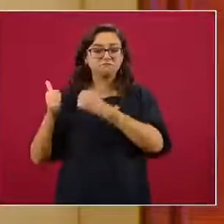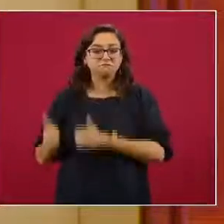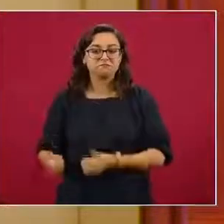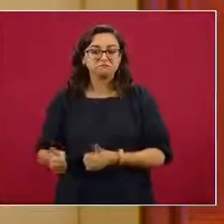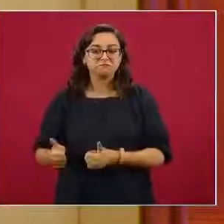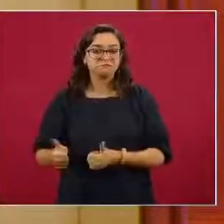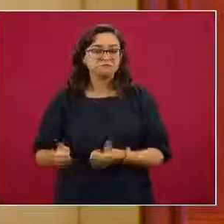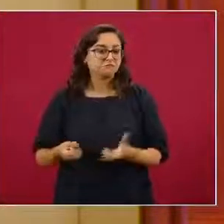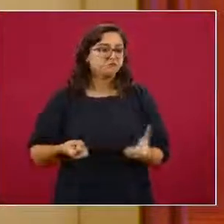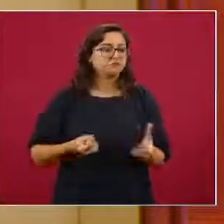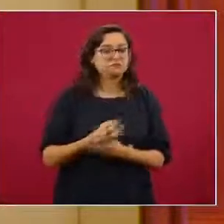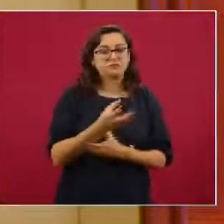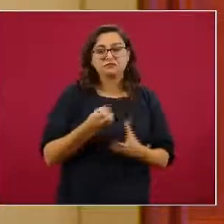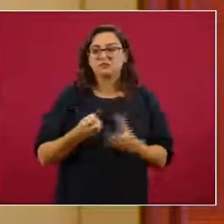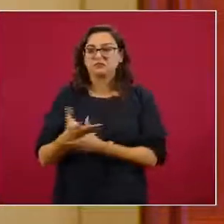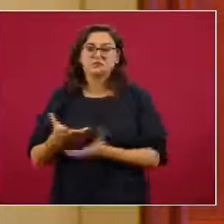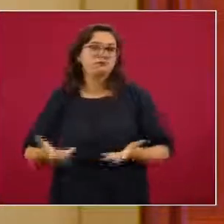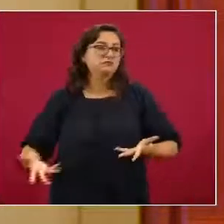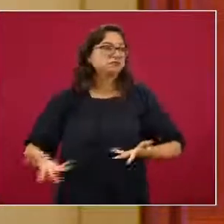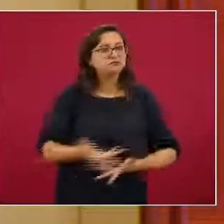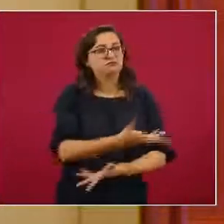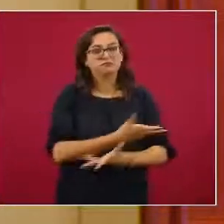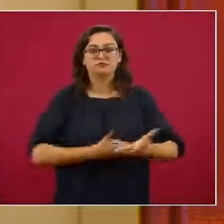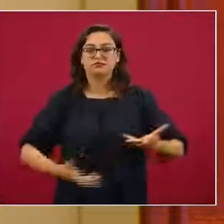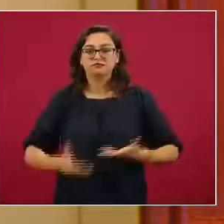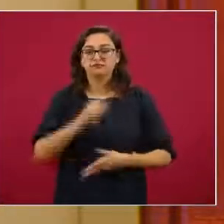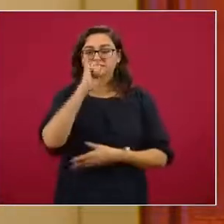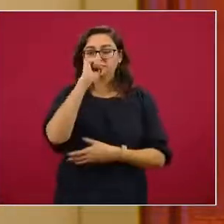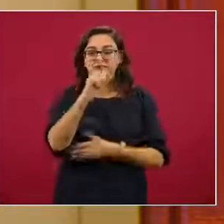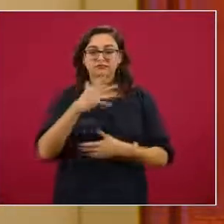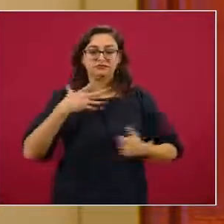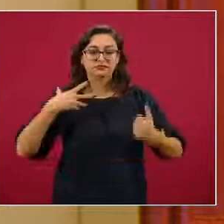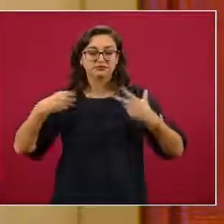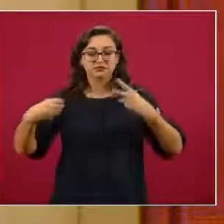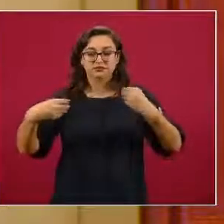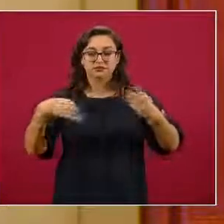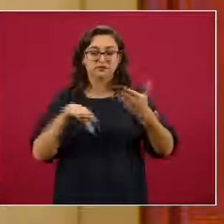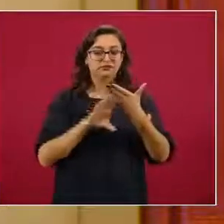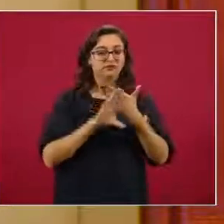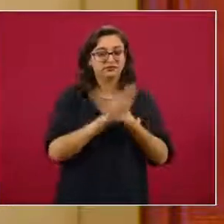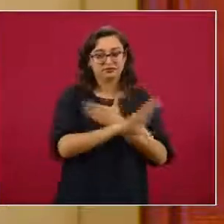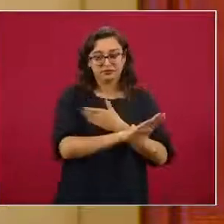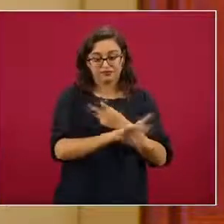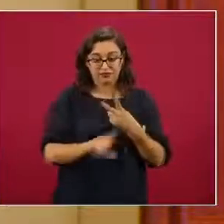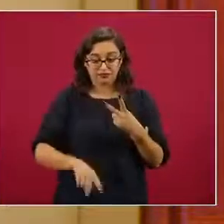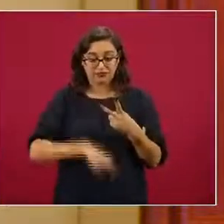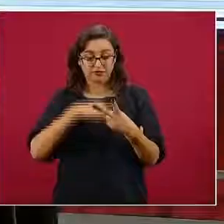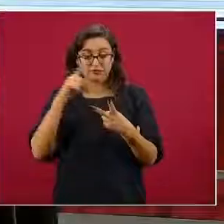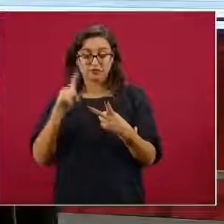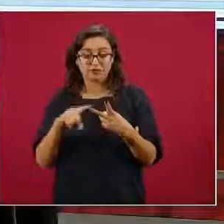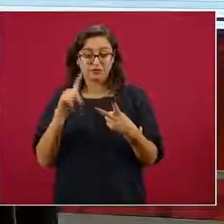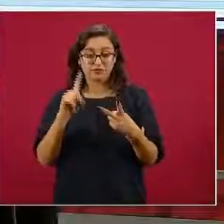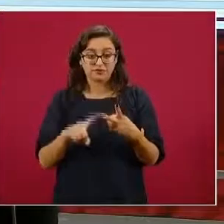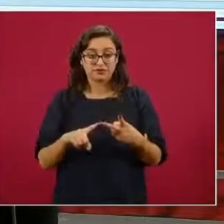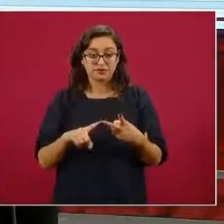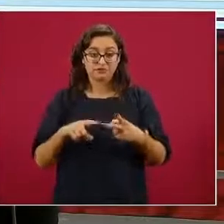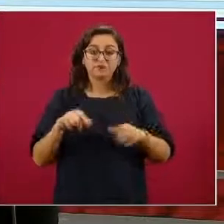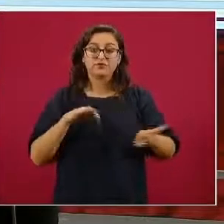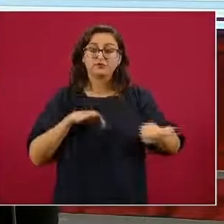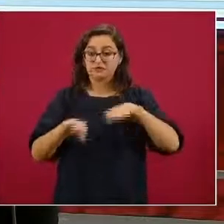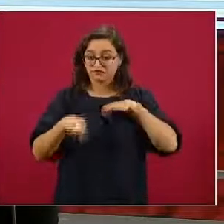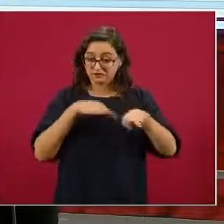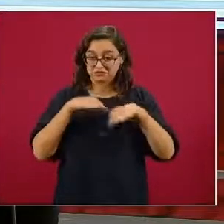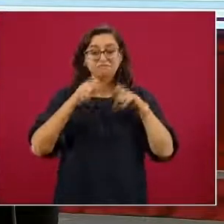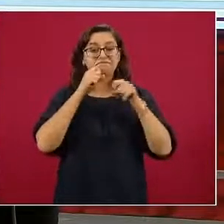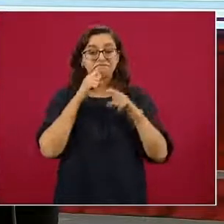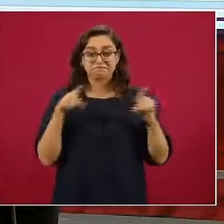relacionaran directamente unos con otros para evitar los contagios. Segundo, suspendimos temporalmente las actividades